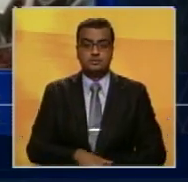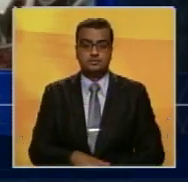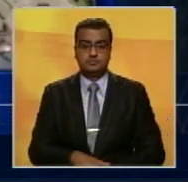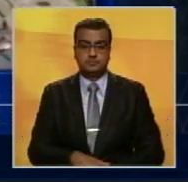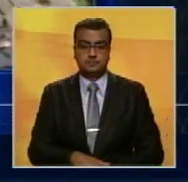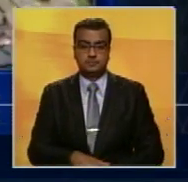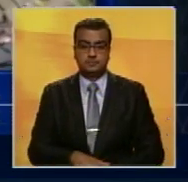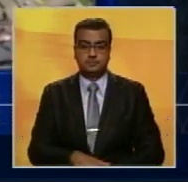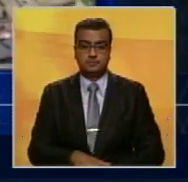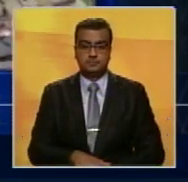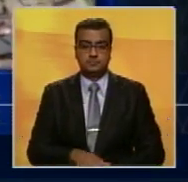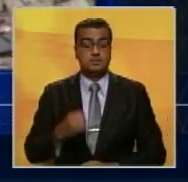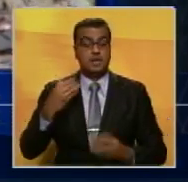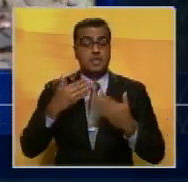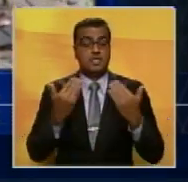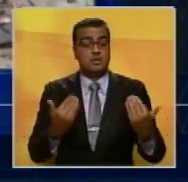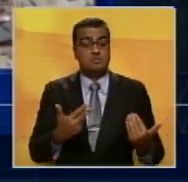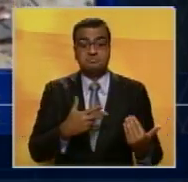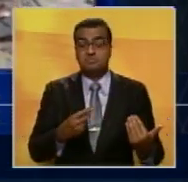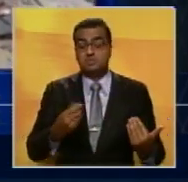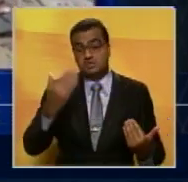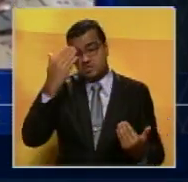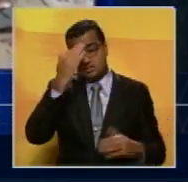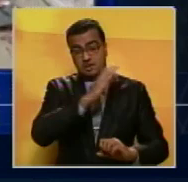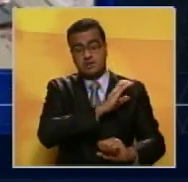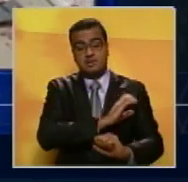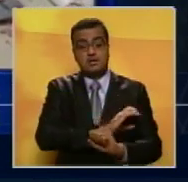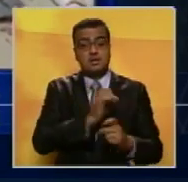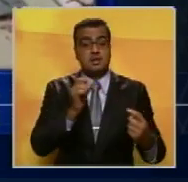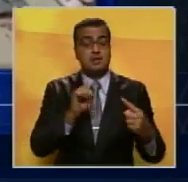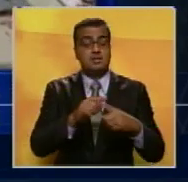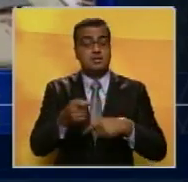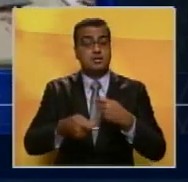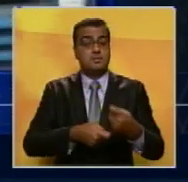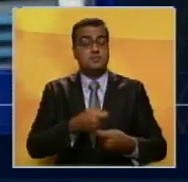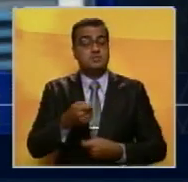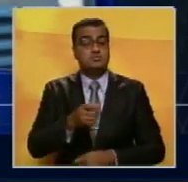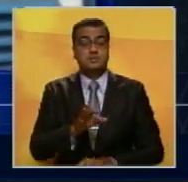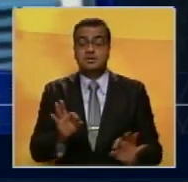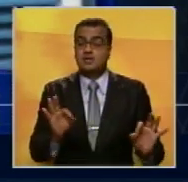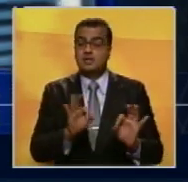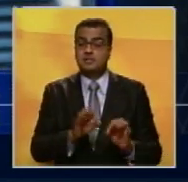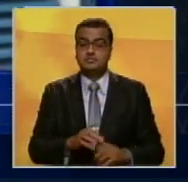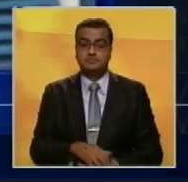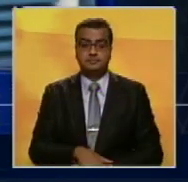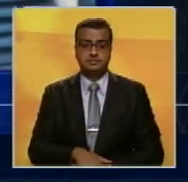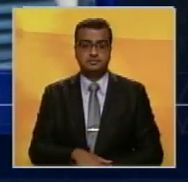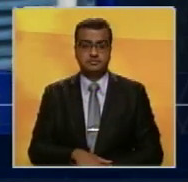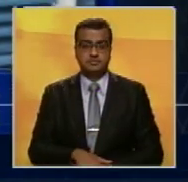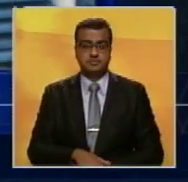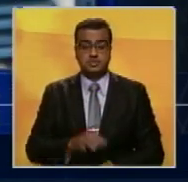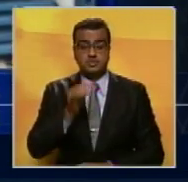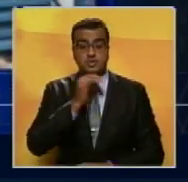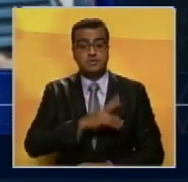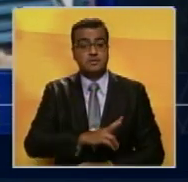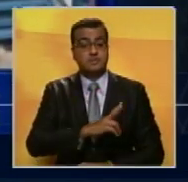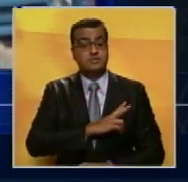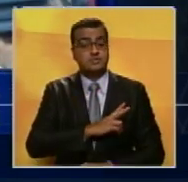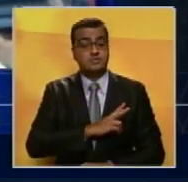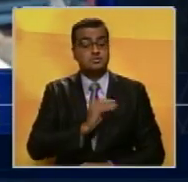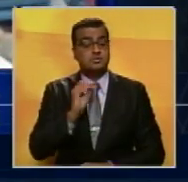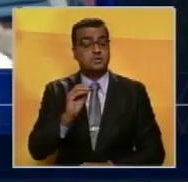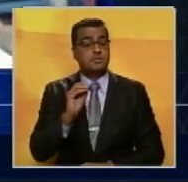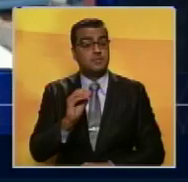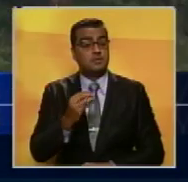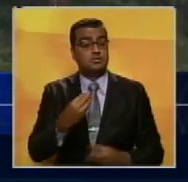los delincuentes. Hasta los momentos no se tiene energía eléctrica comercial ni del motogenerador en el sitio. Desde el Noticiero Venevisión hacemos un